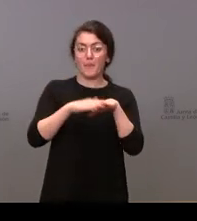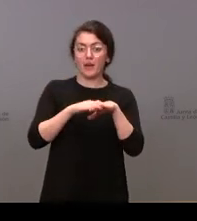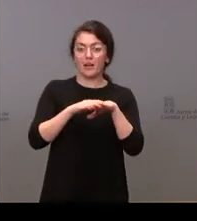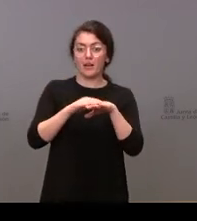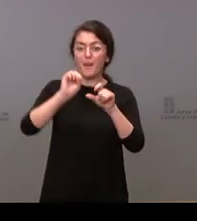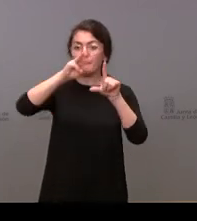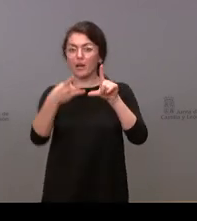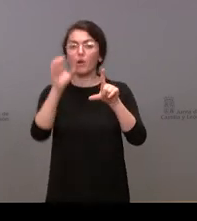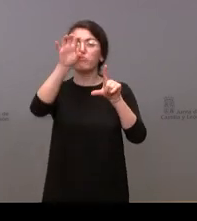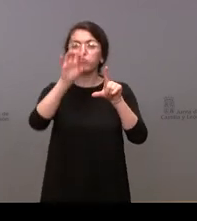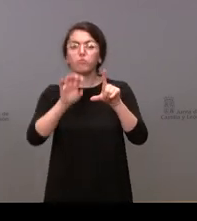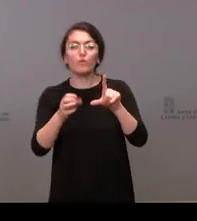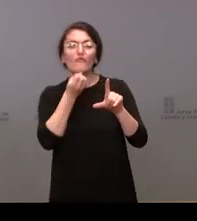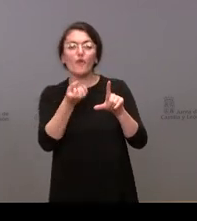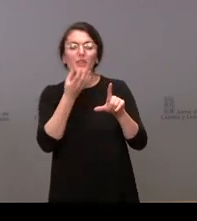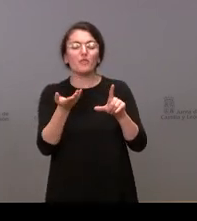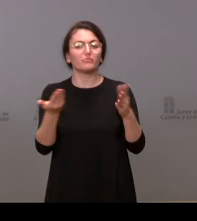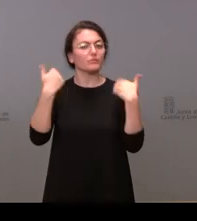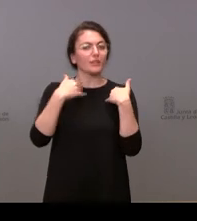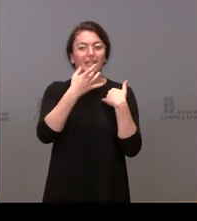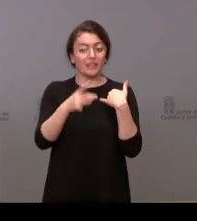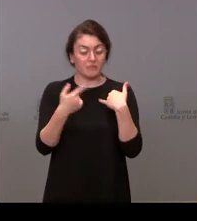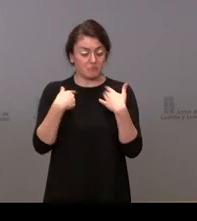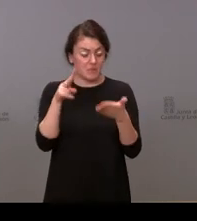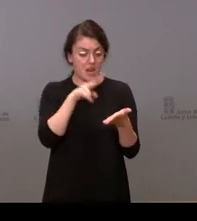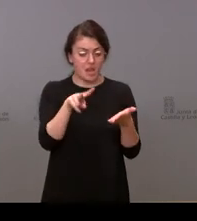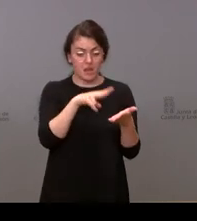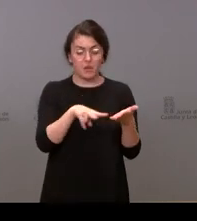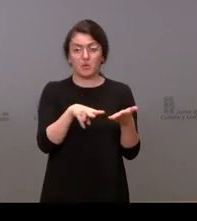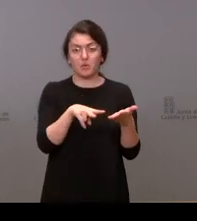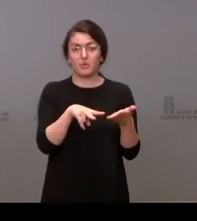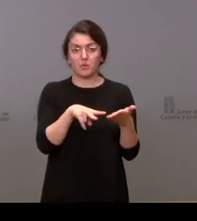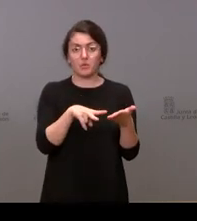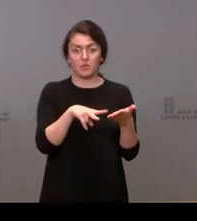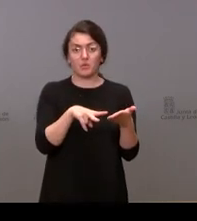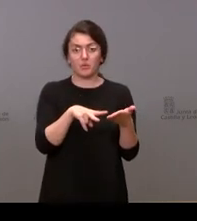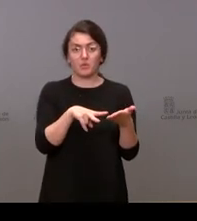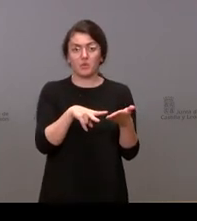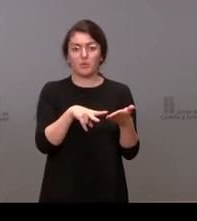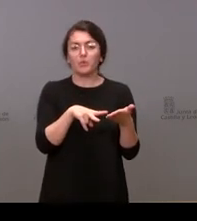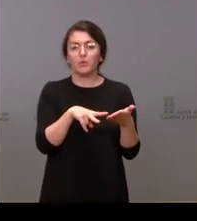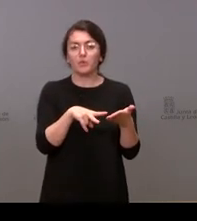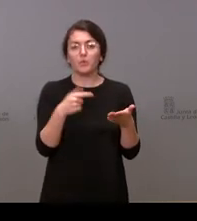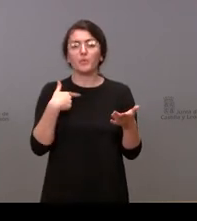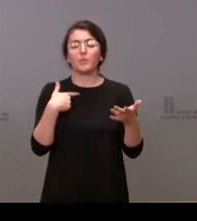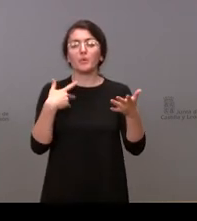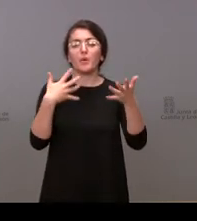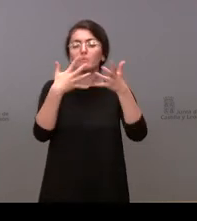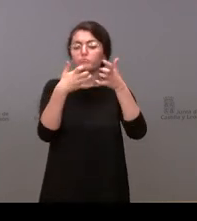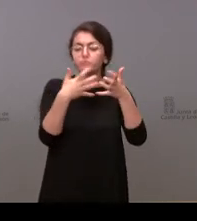en las páginas web? He estado leyendo que en lo que han elaborado sí que tienen